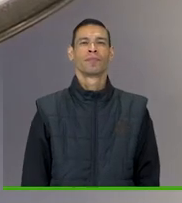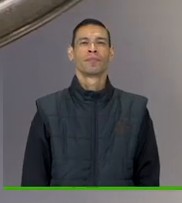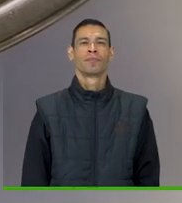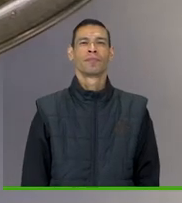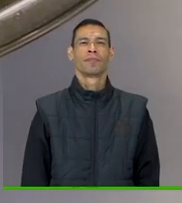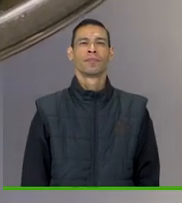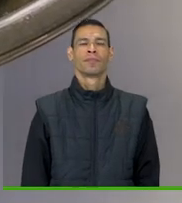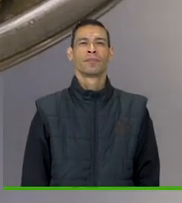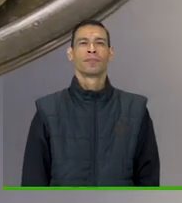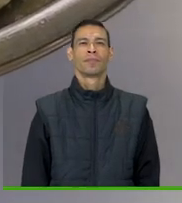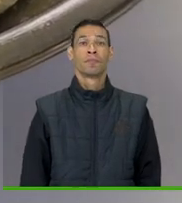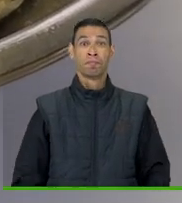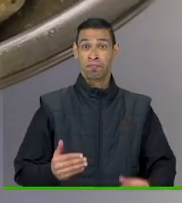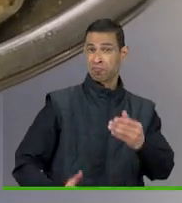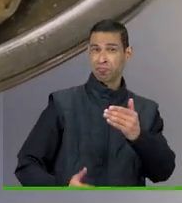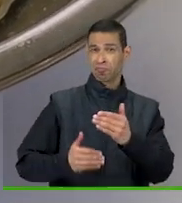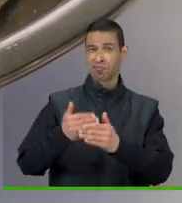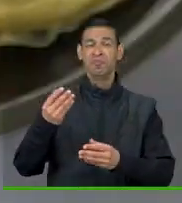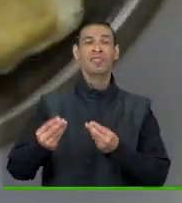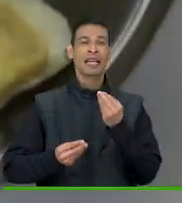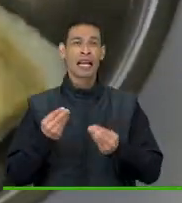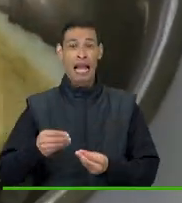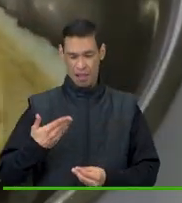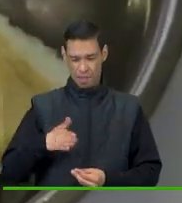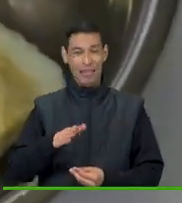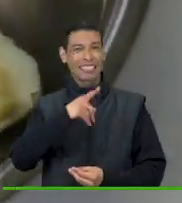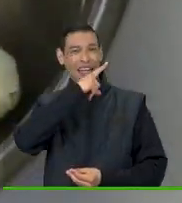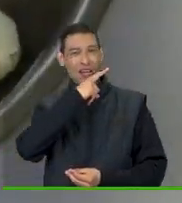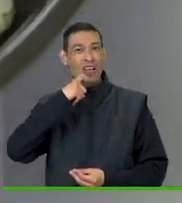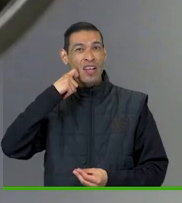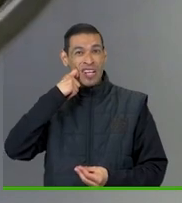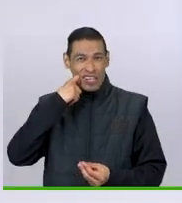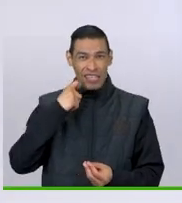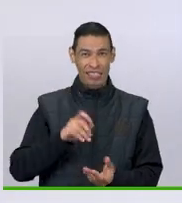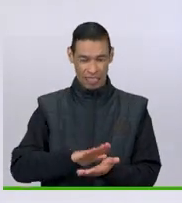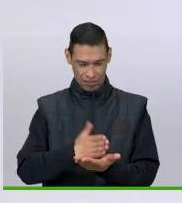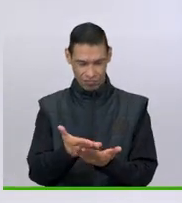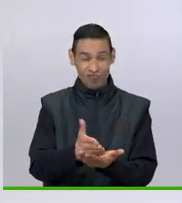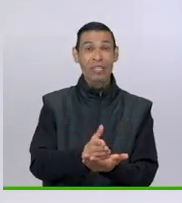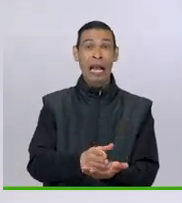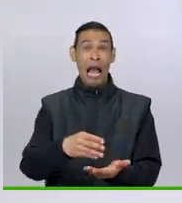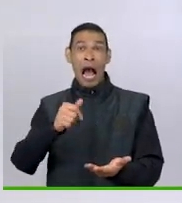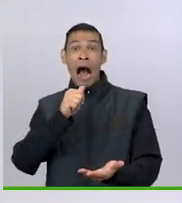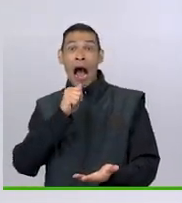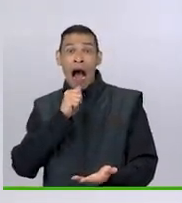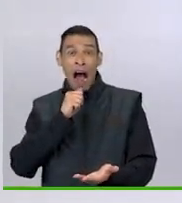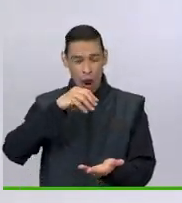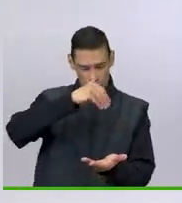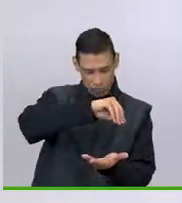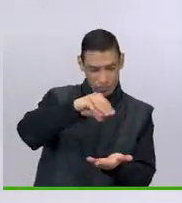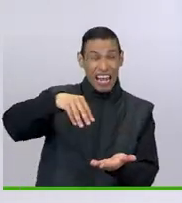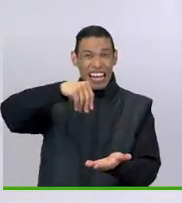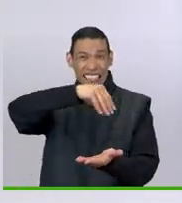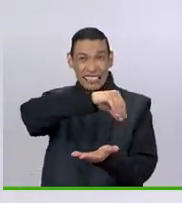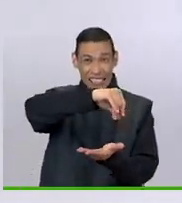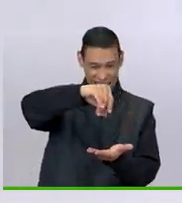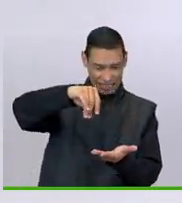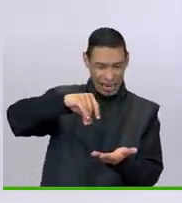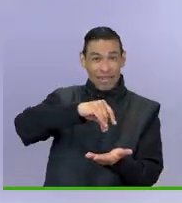Para esta receta vamos a utilizar pescado seco, desalado. Este proceso se deja el pescado en agua con